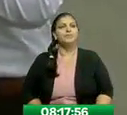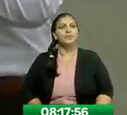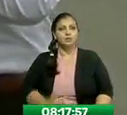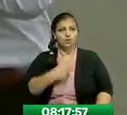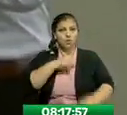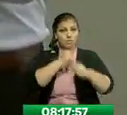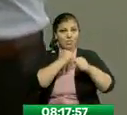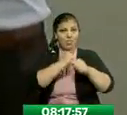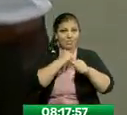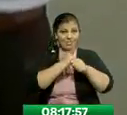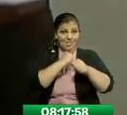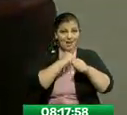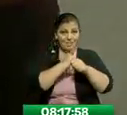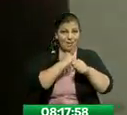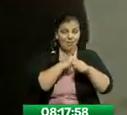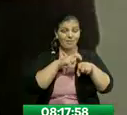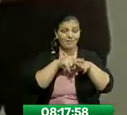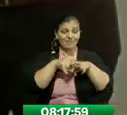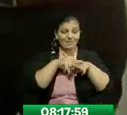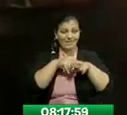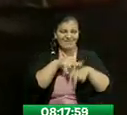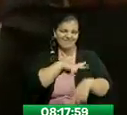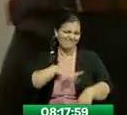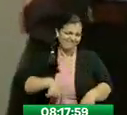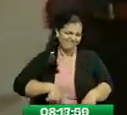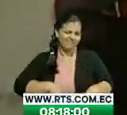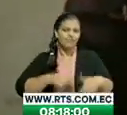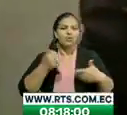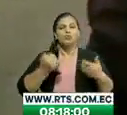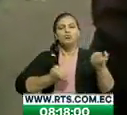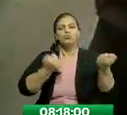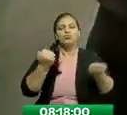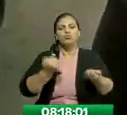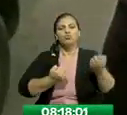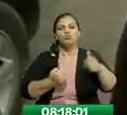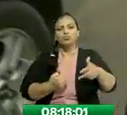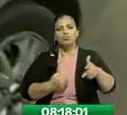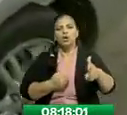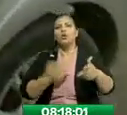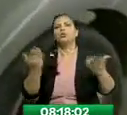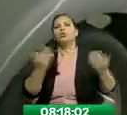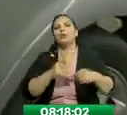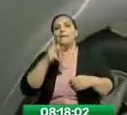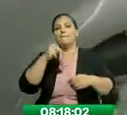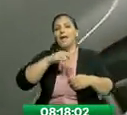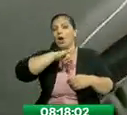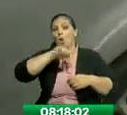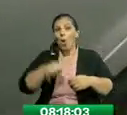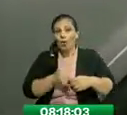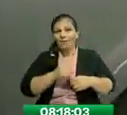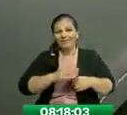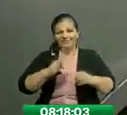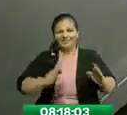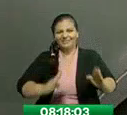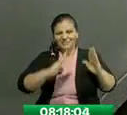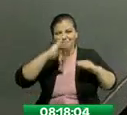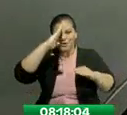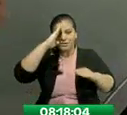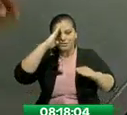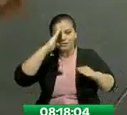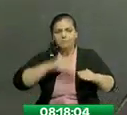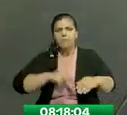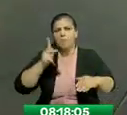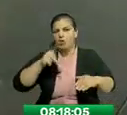normalmente en la PJ, y estando en la PJ, venimos en la ruta, me dice Sociovivienda 2, estando, no, en la 3, estando en la 3, me dice, no, más adelante en la 4, ya le